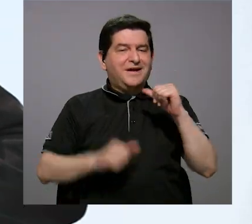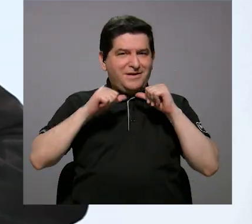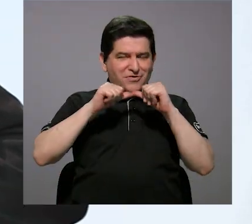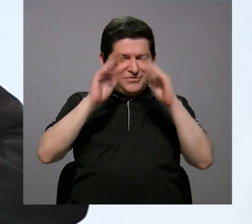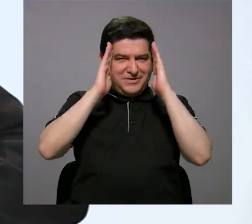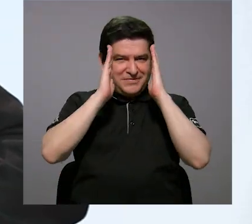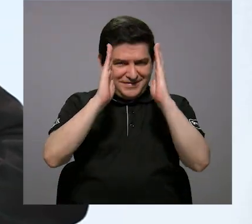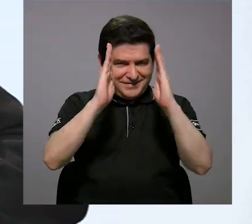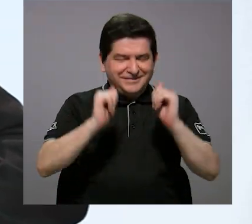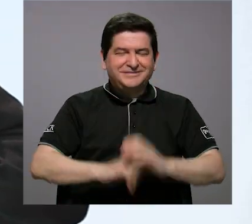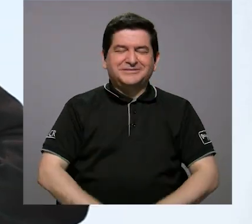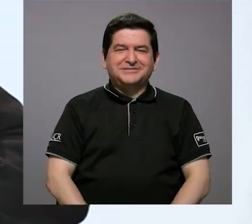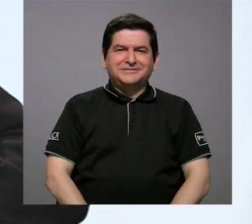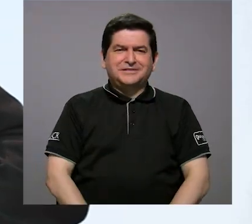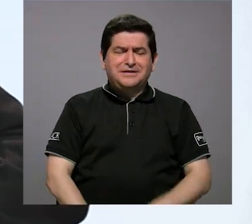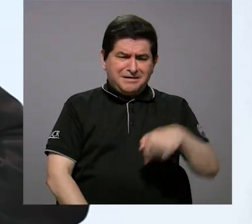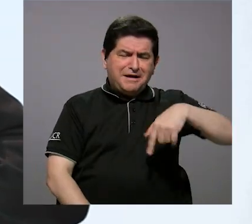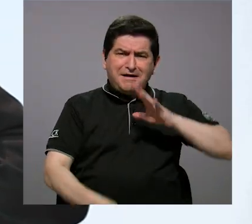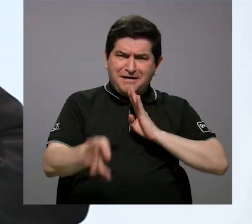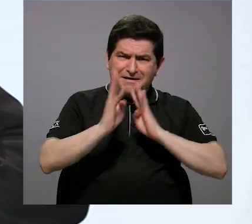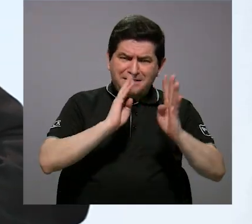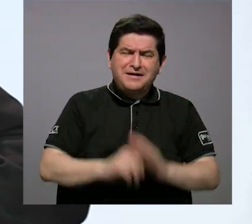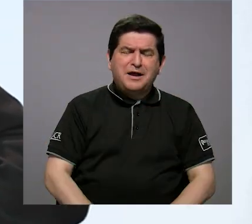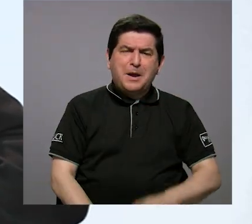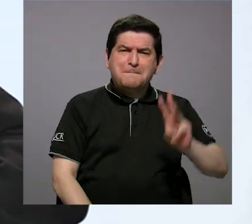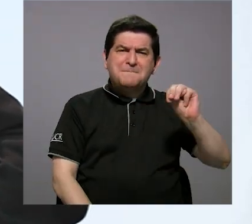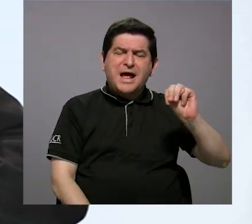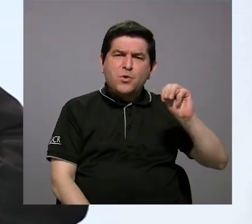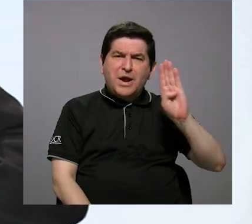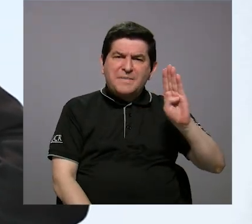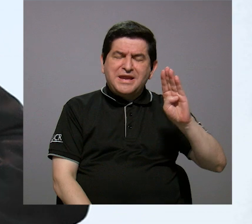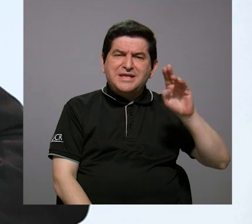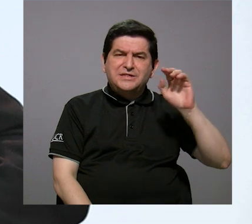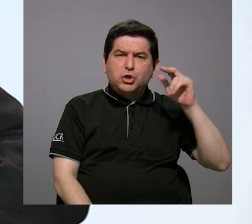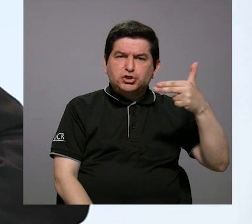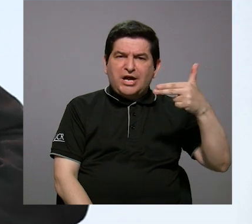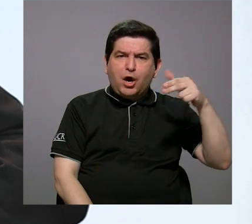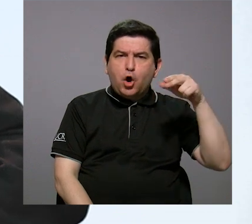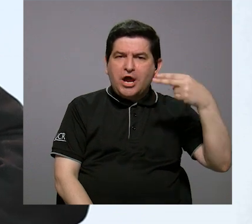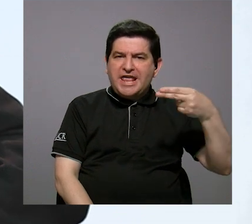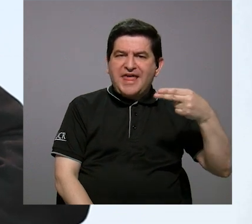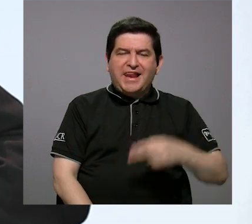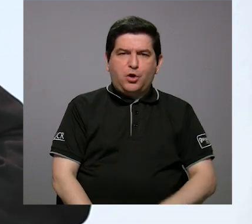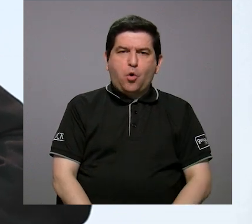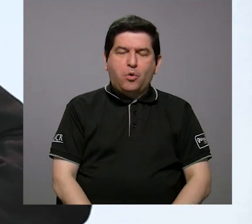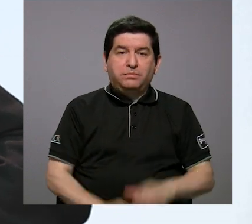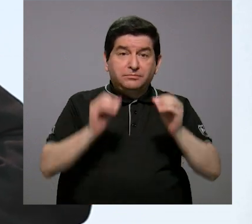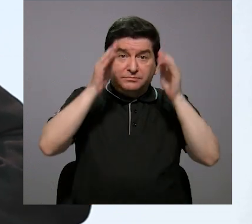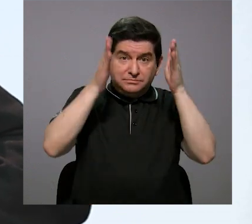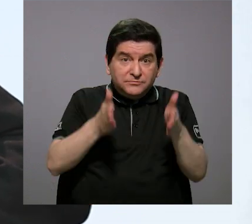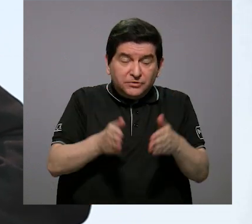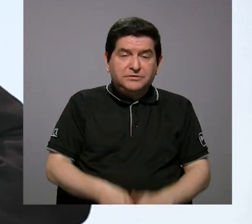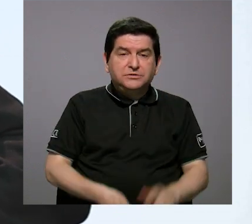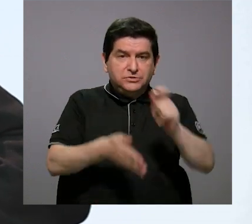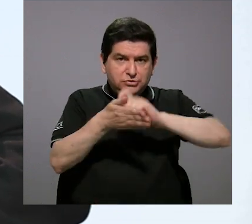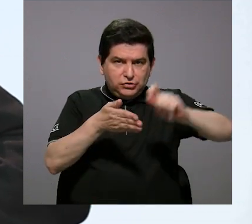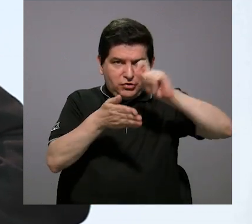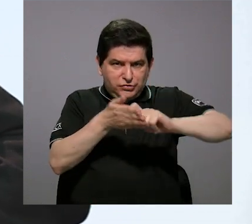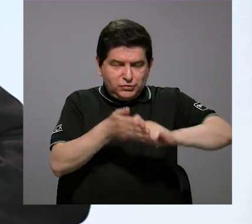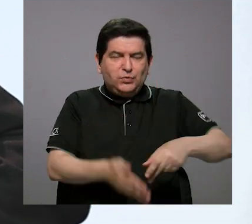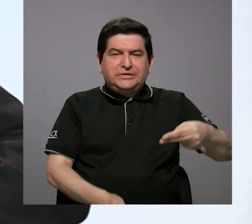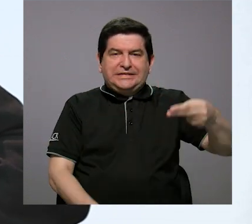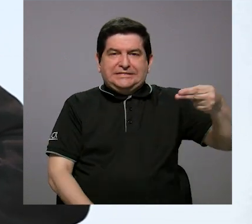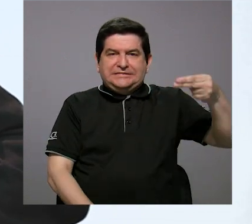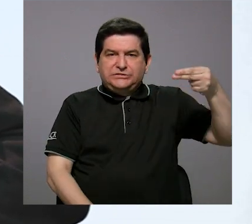Gracias por continuar con nosotros. Estamos conversando con Manuel Benito Chacón Hidalgo, quien es docente de la